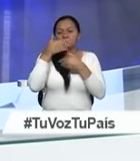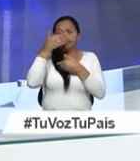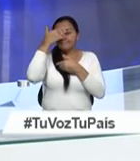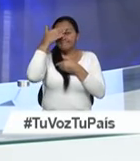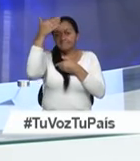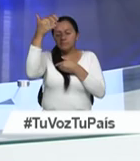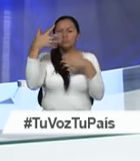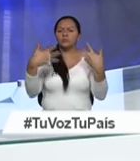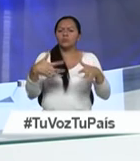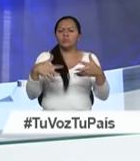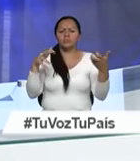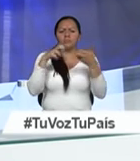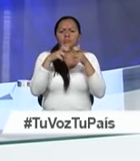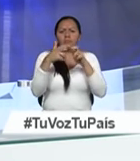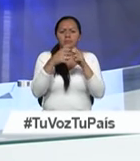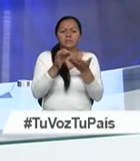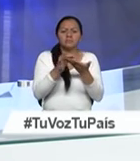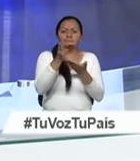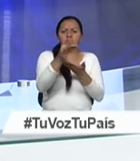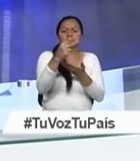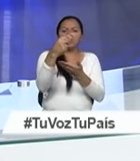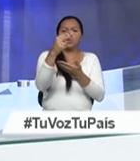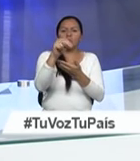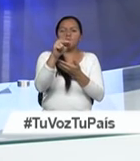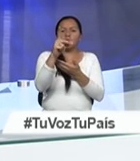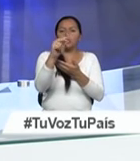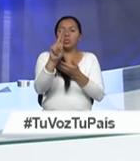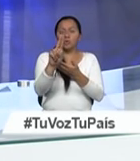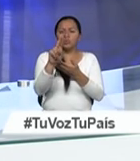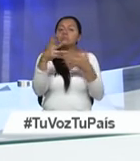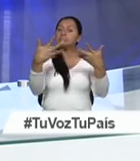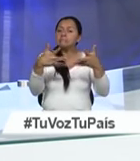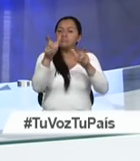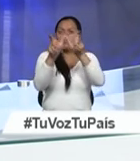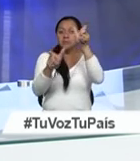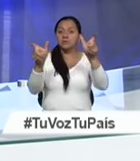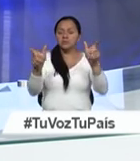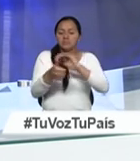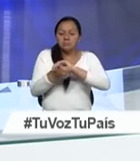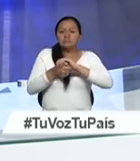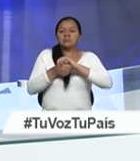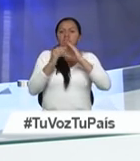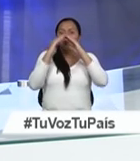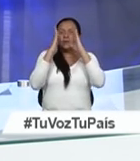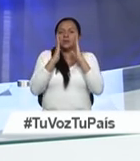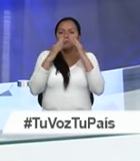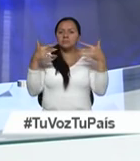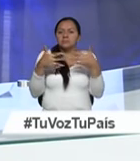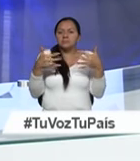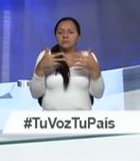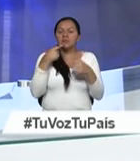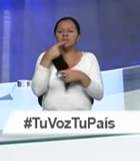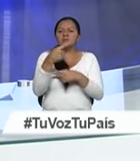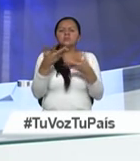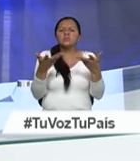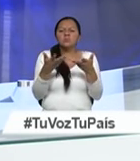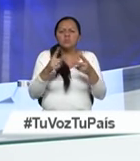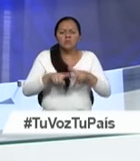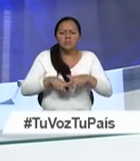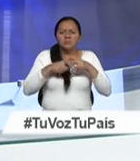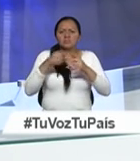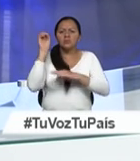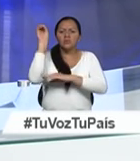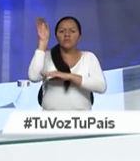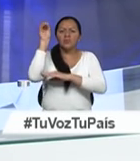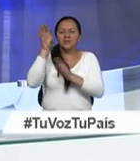un ataque sobre la ciudad de Kunduz, la cual forzó a los residentes a refugiarse en sus casas un día antes de que inicie una conferencia